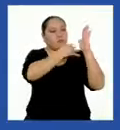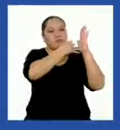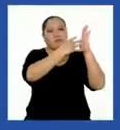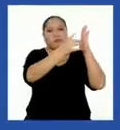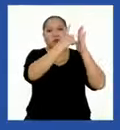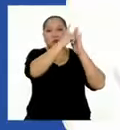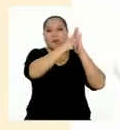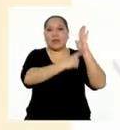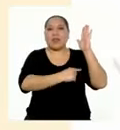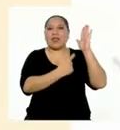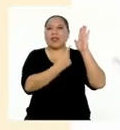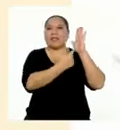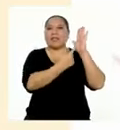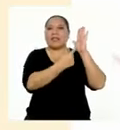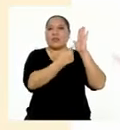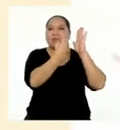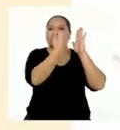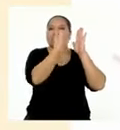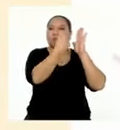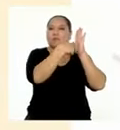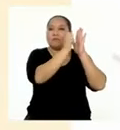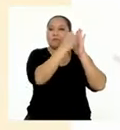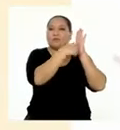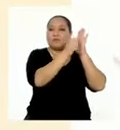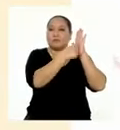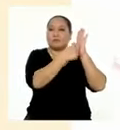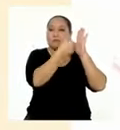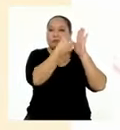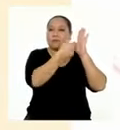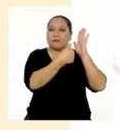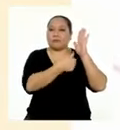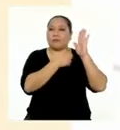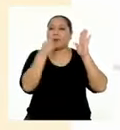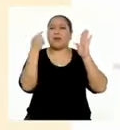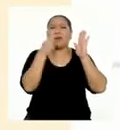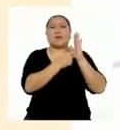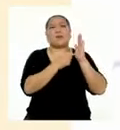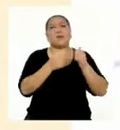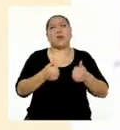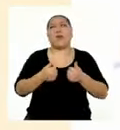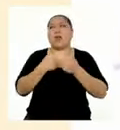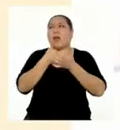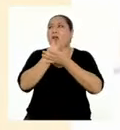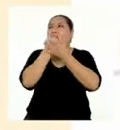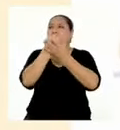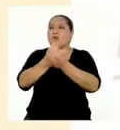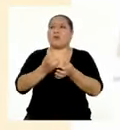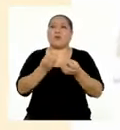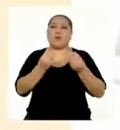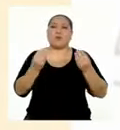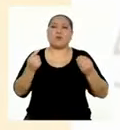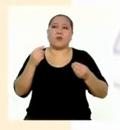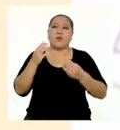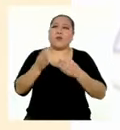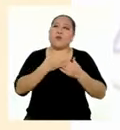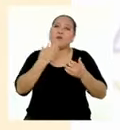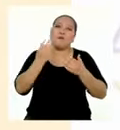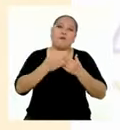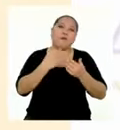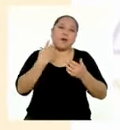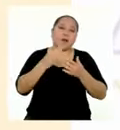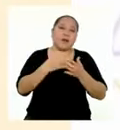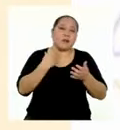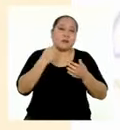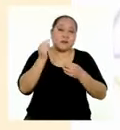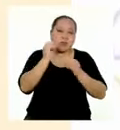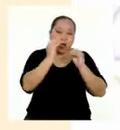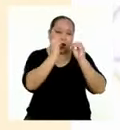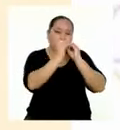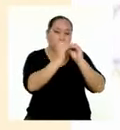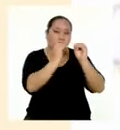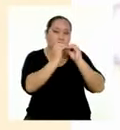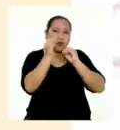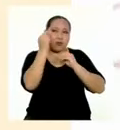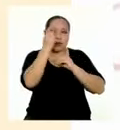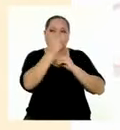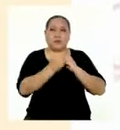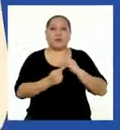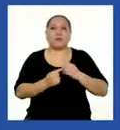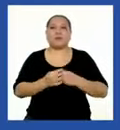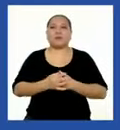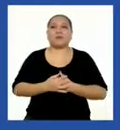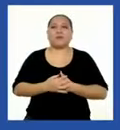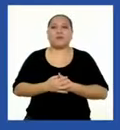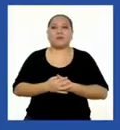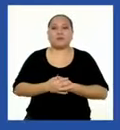este. Esta es una gran herramienta, profesora. Va a ser mucho más fácil la revisión y corrección del texto.